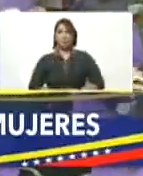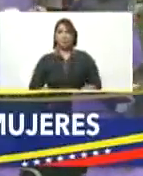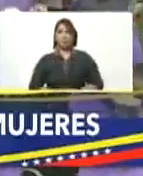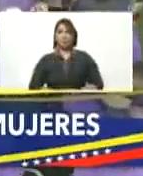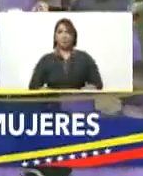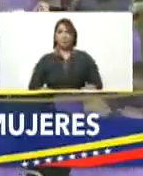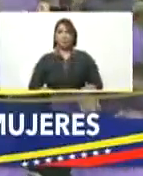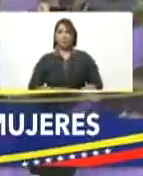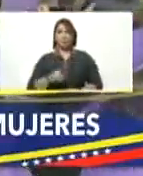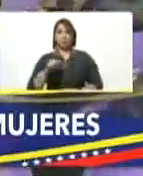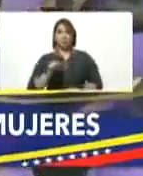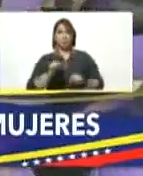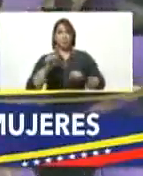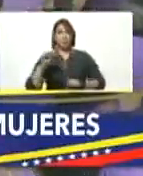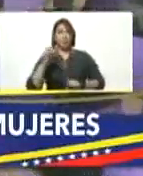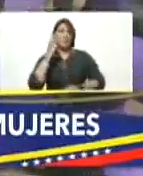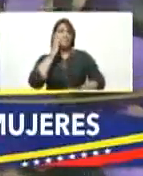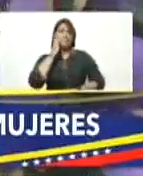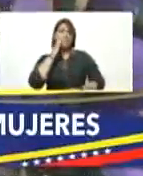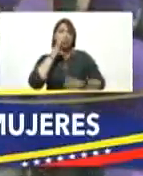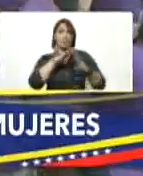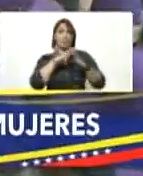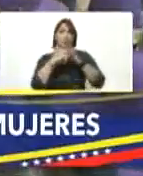Y Super Madre del Barrio también.